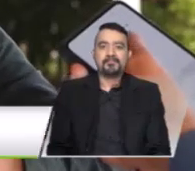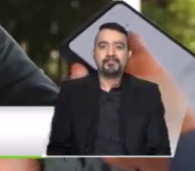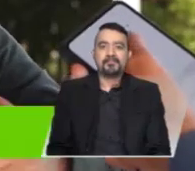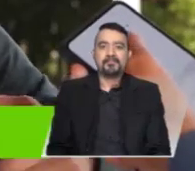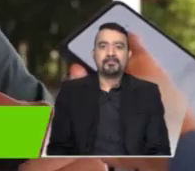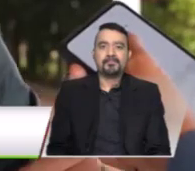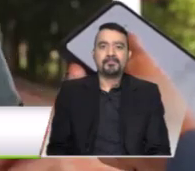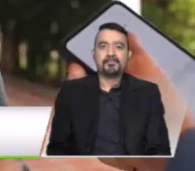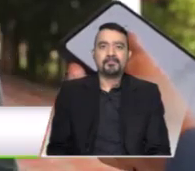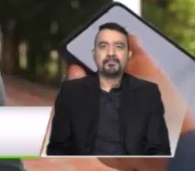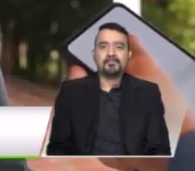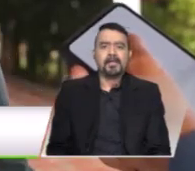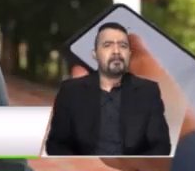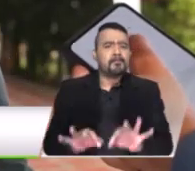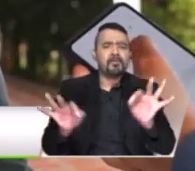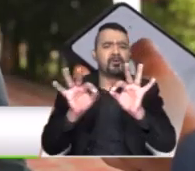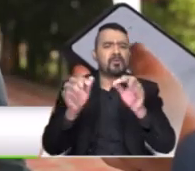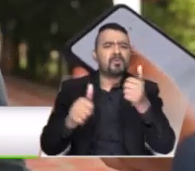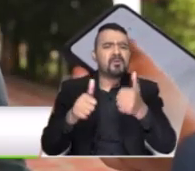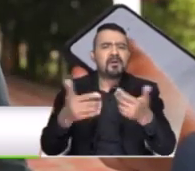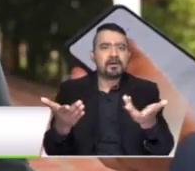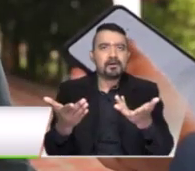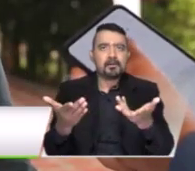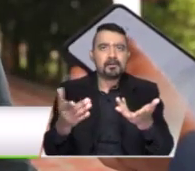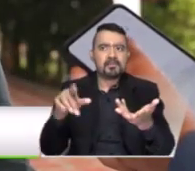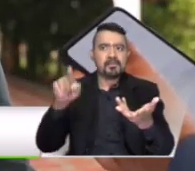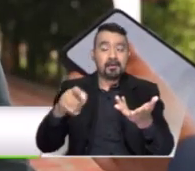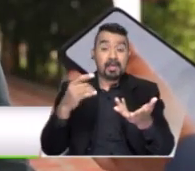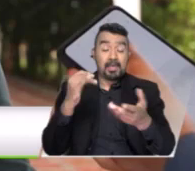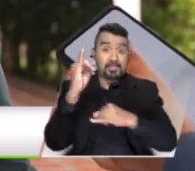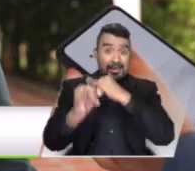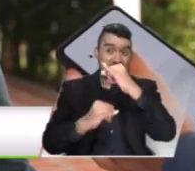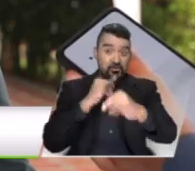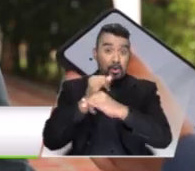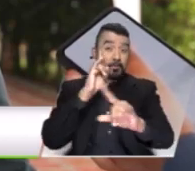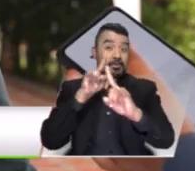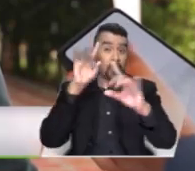Importantísimo para consolidar ese hub internacional y para